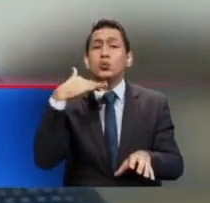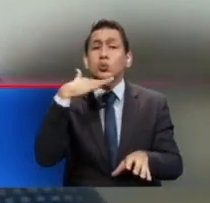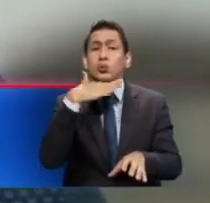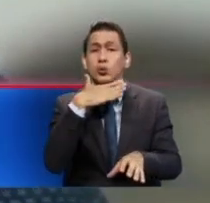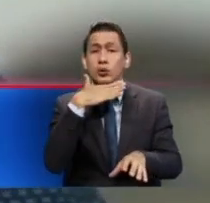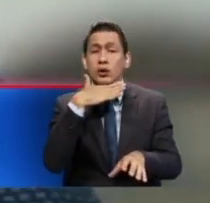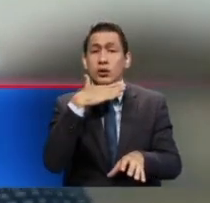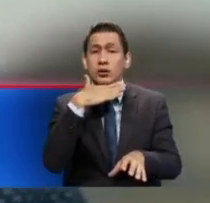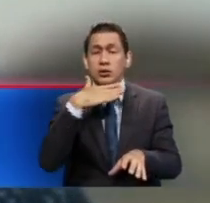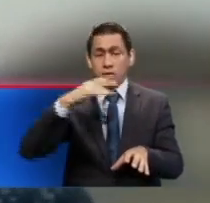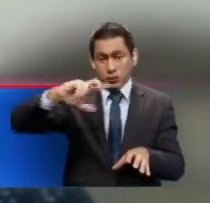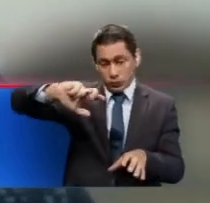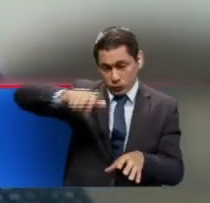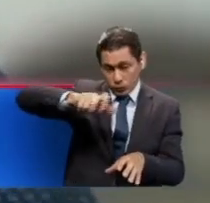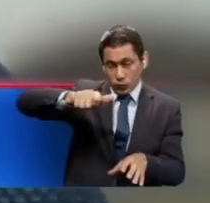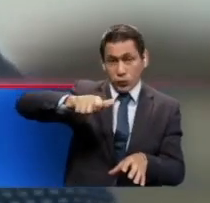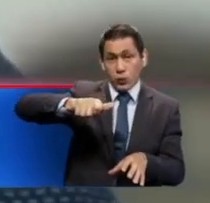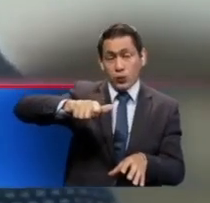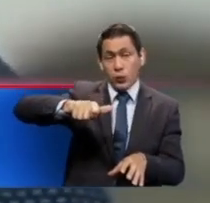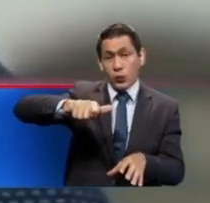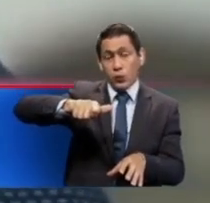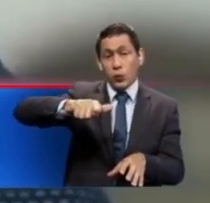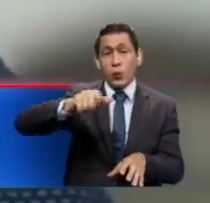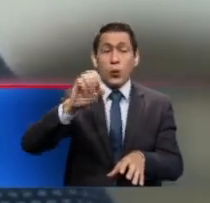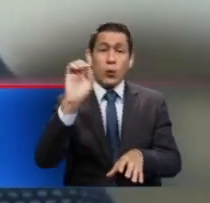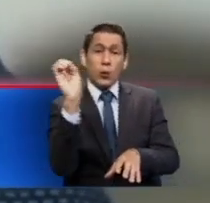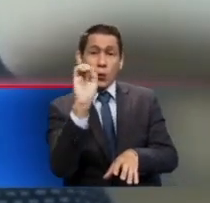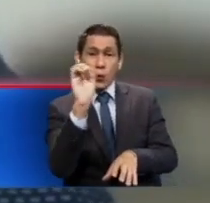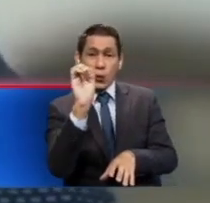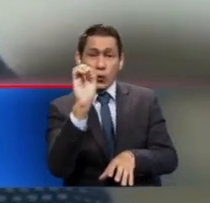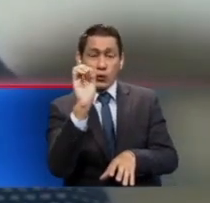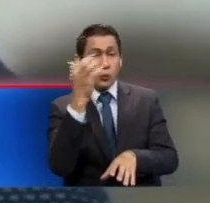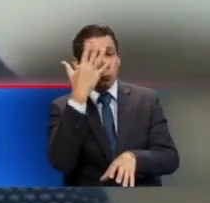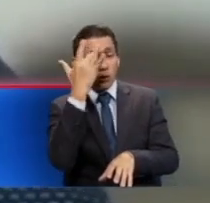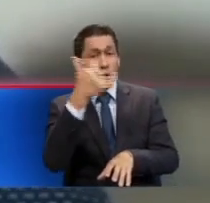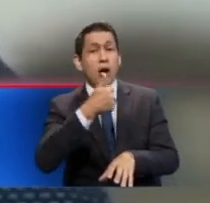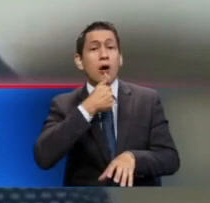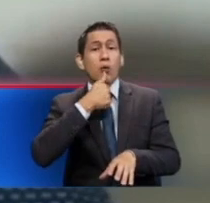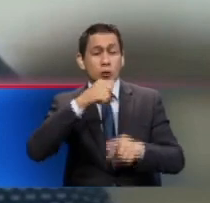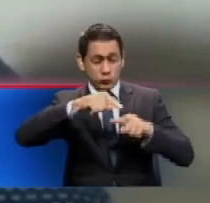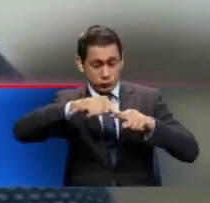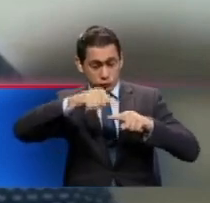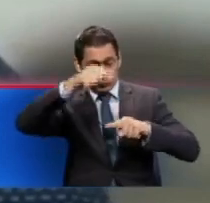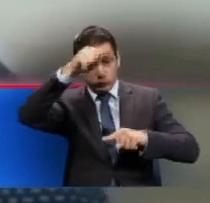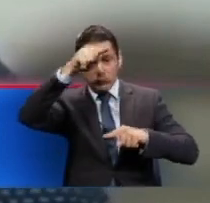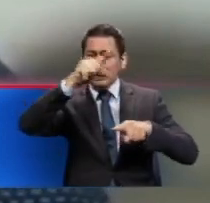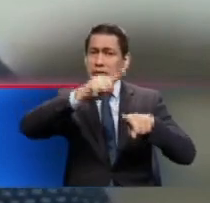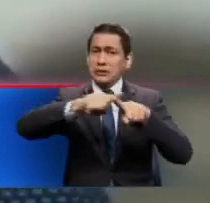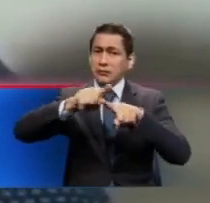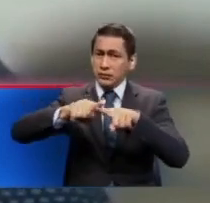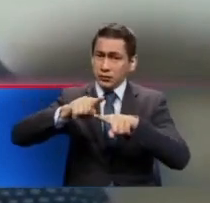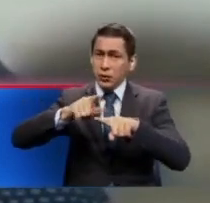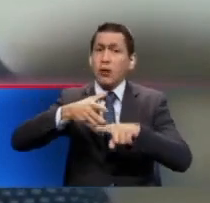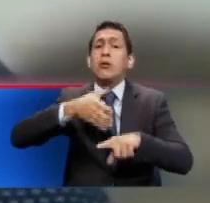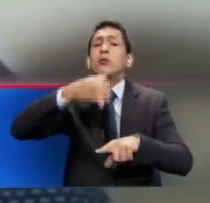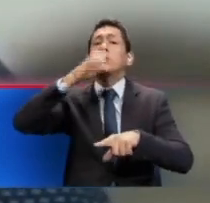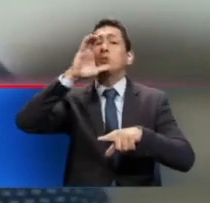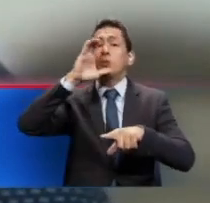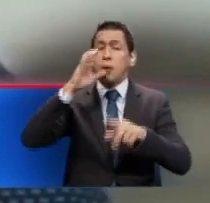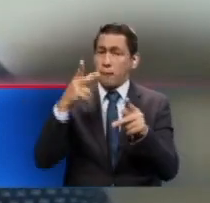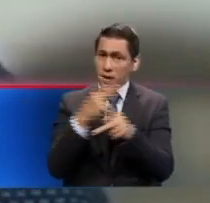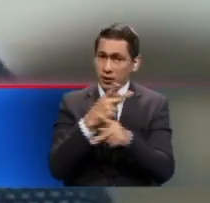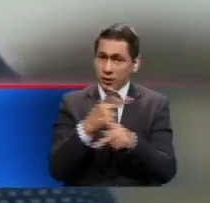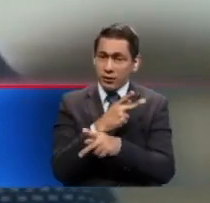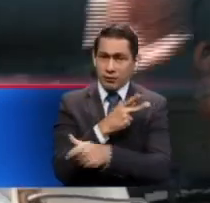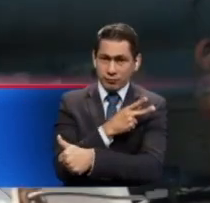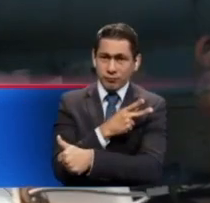sea por la tubería, ya sea porque el agua embotellada que nos estamos consumiendo tampoco es apta para el consumo humano